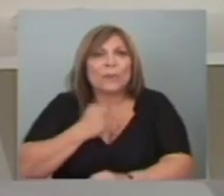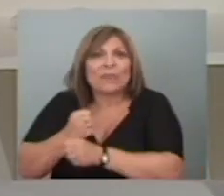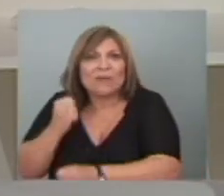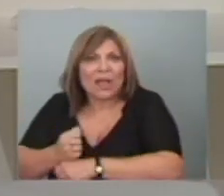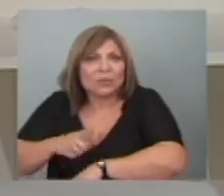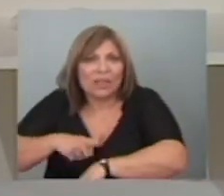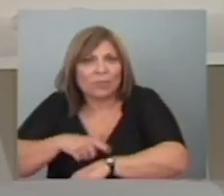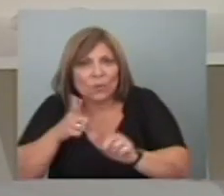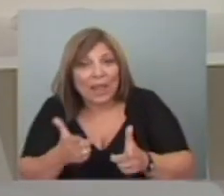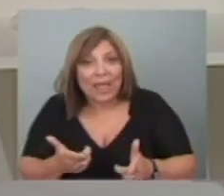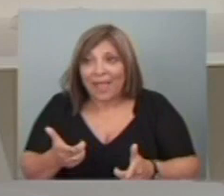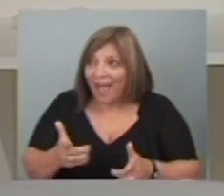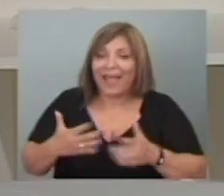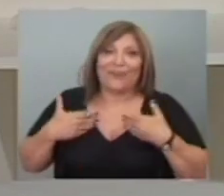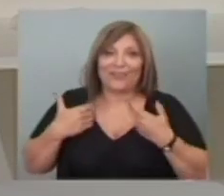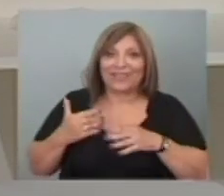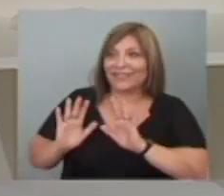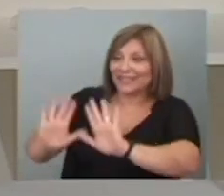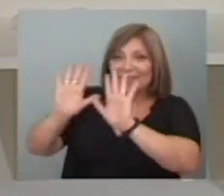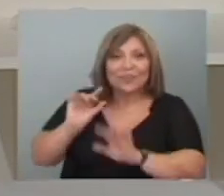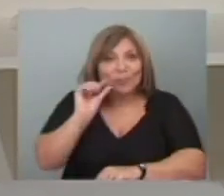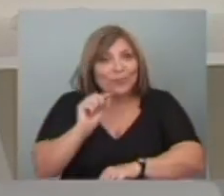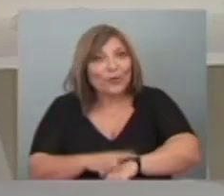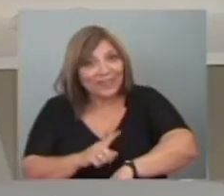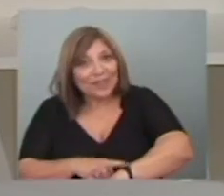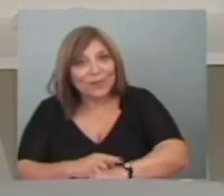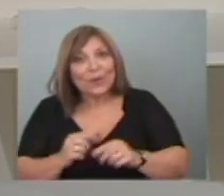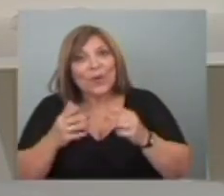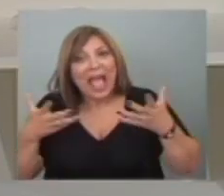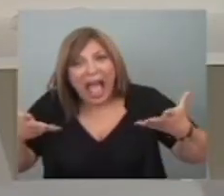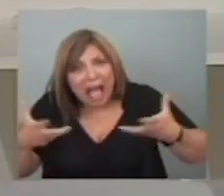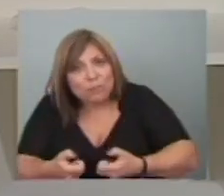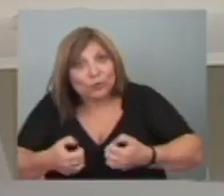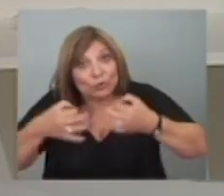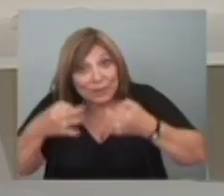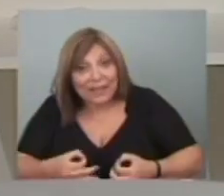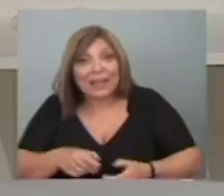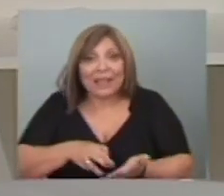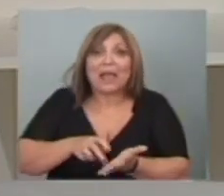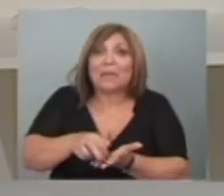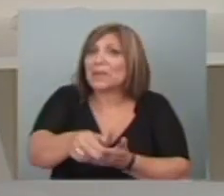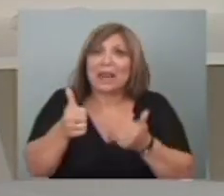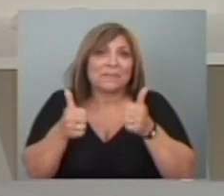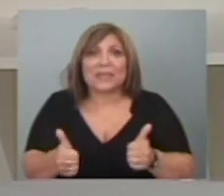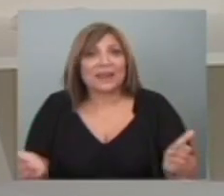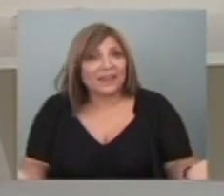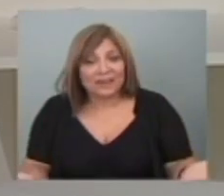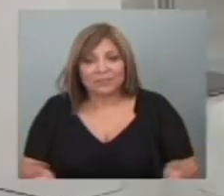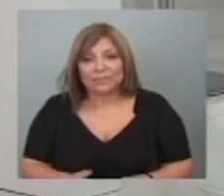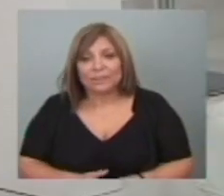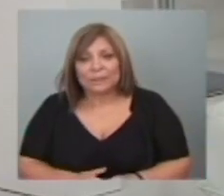trabajando y ese tipo de cosas. Entonces en poco tiempo, con un buen apoyo, la gente camina bien.